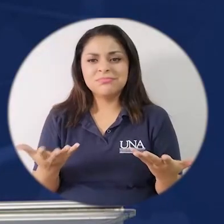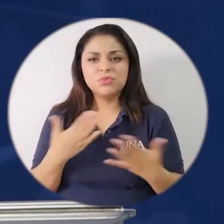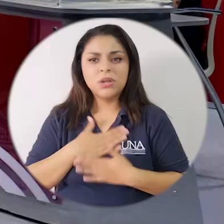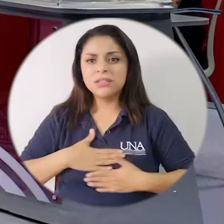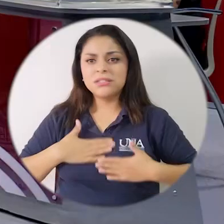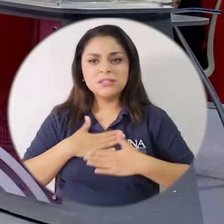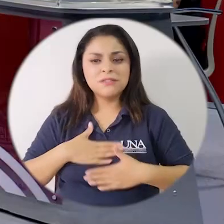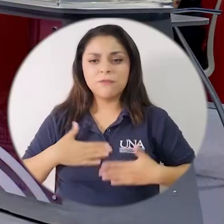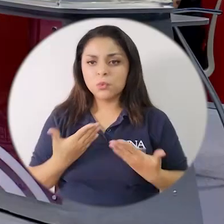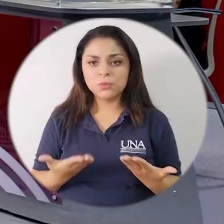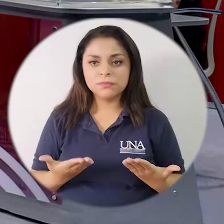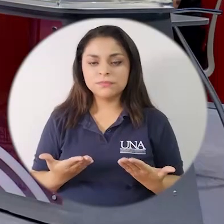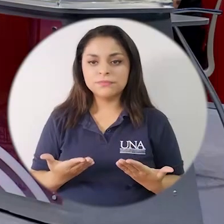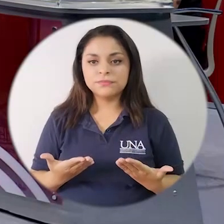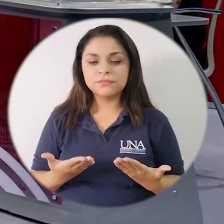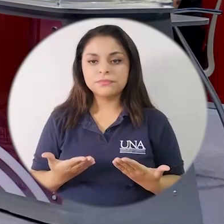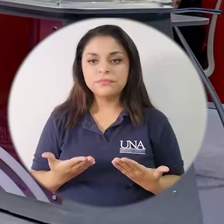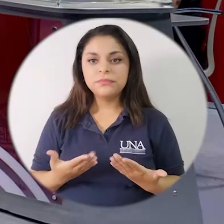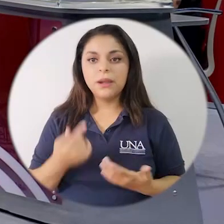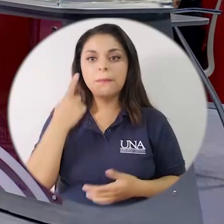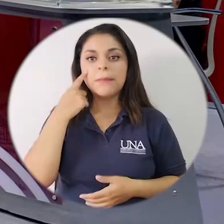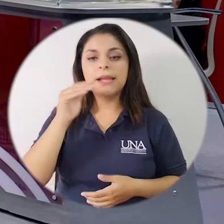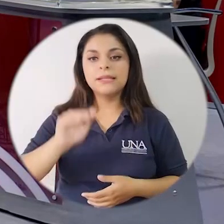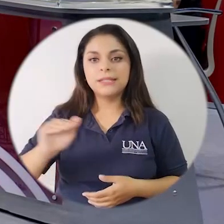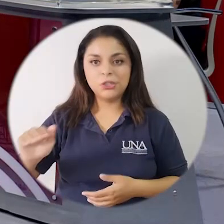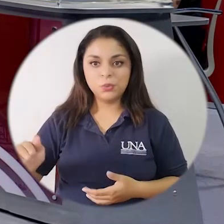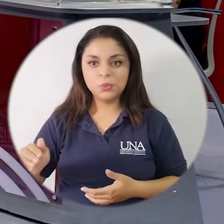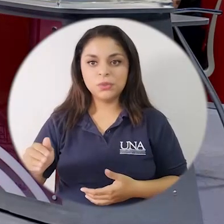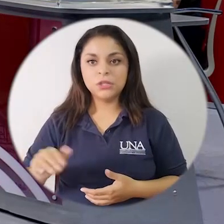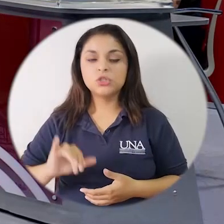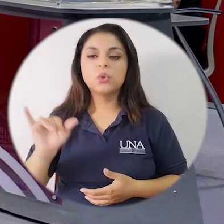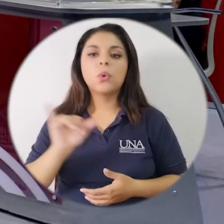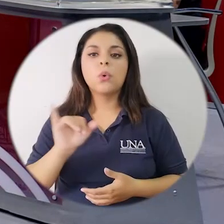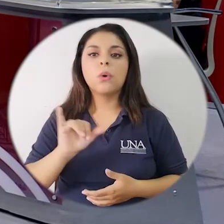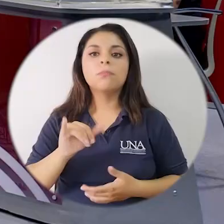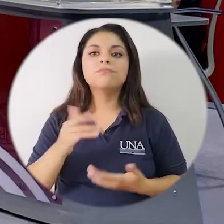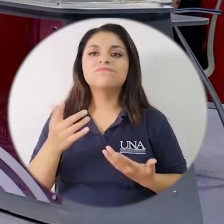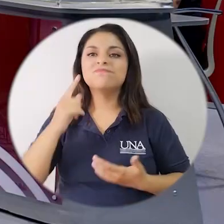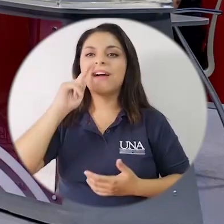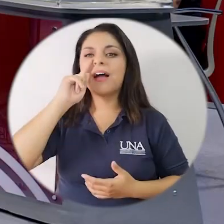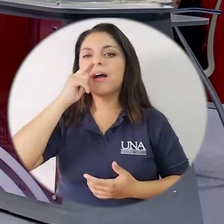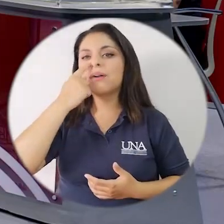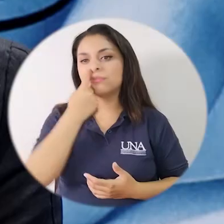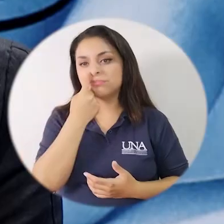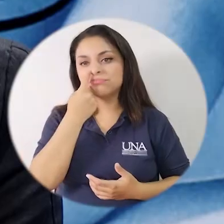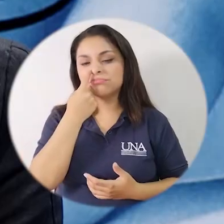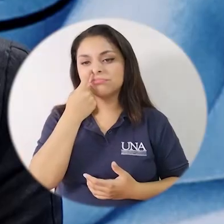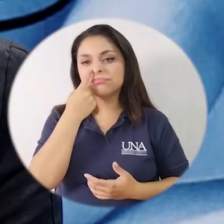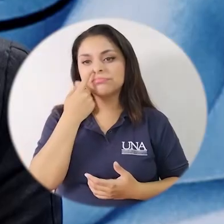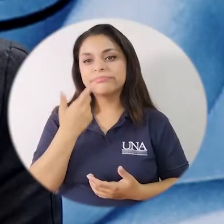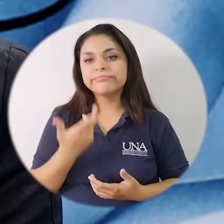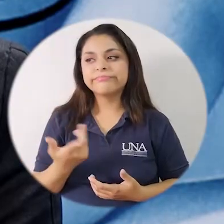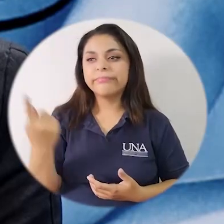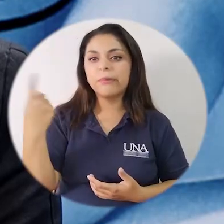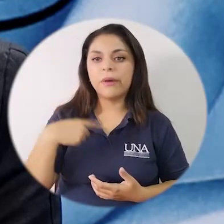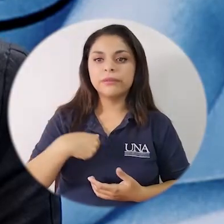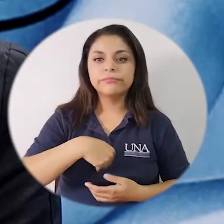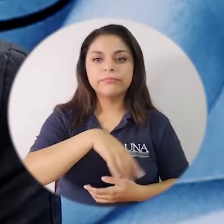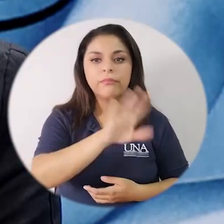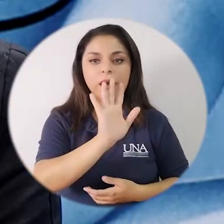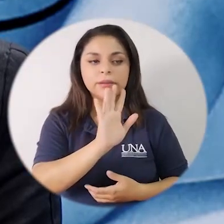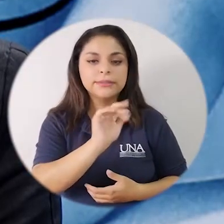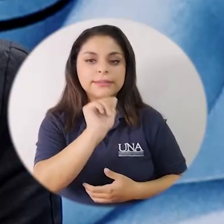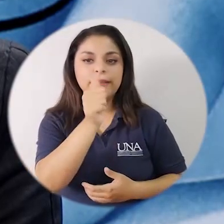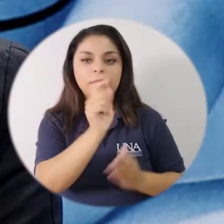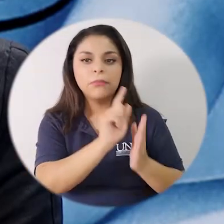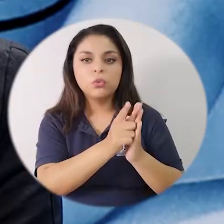entonces ya no hay disfrute ¿verdad? Para el niño o la niña es como, qué aburrido, voy a hacerlo como